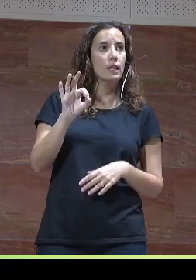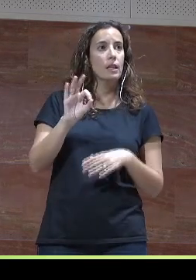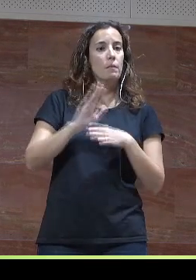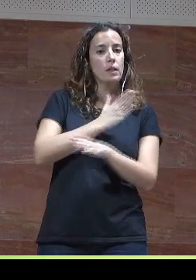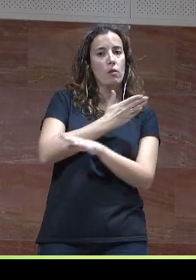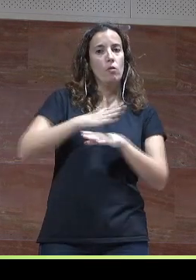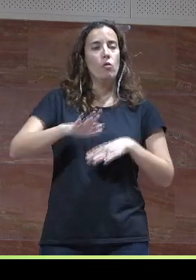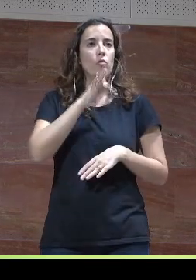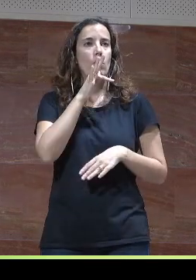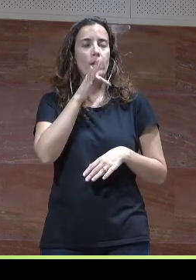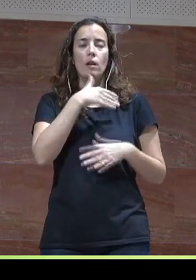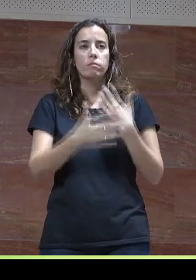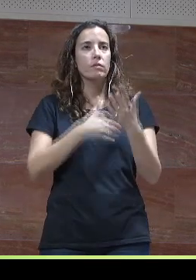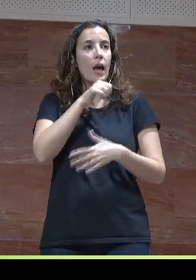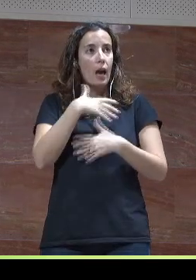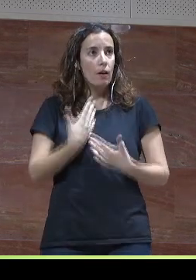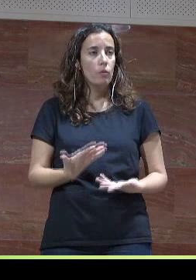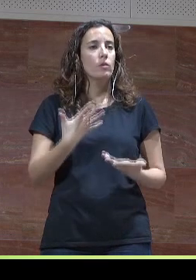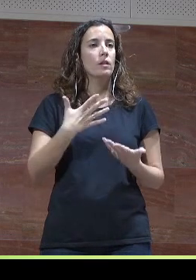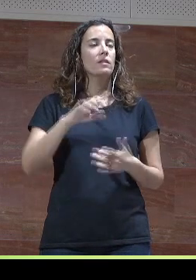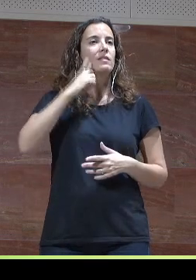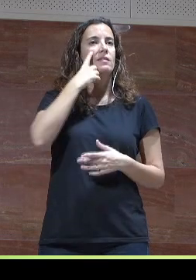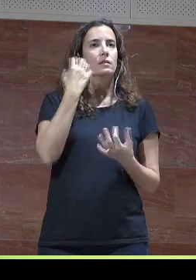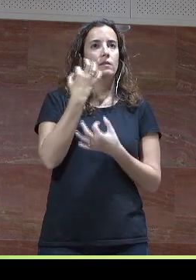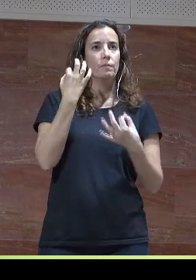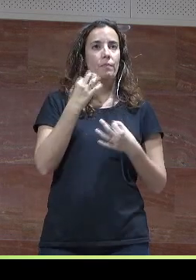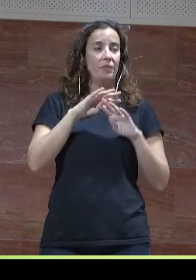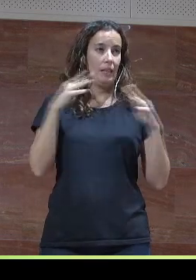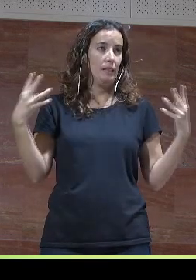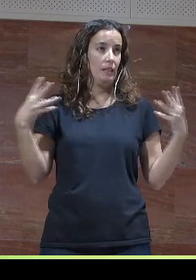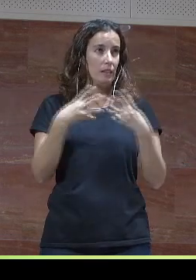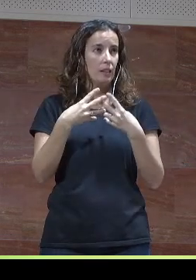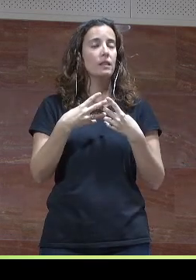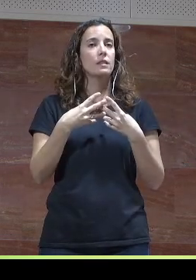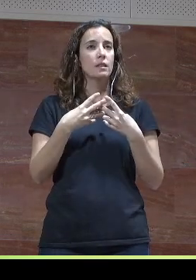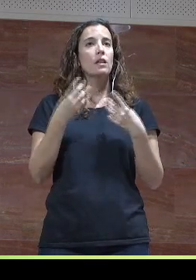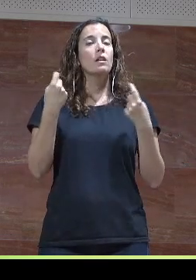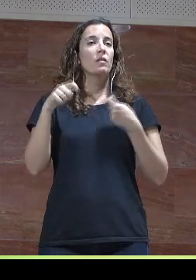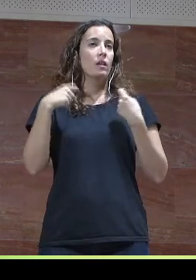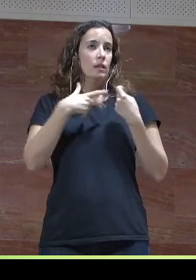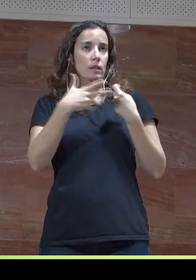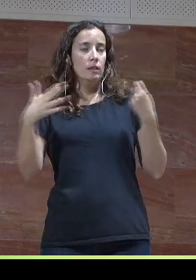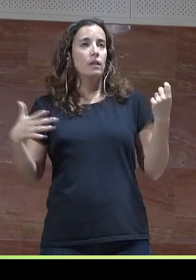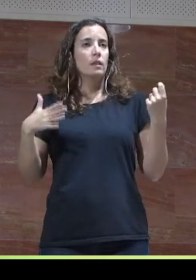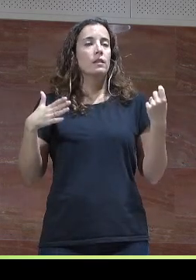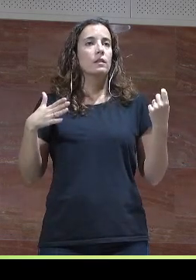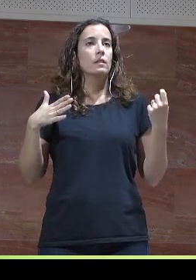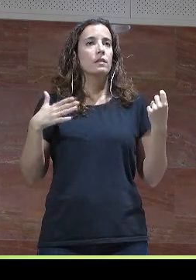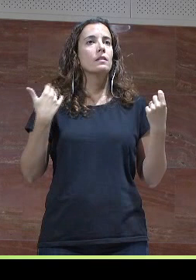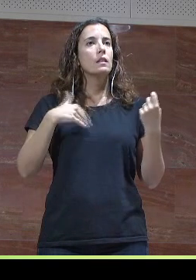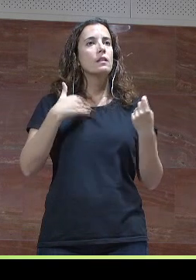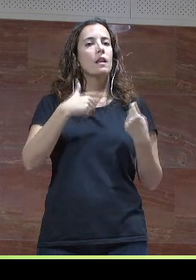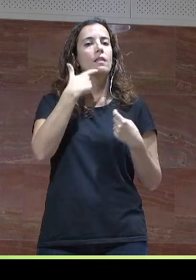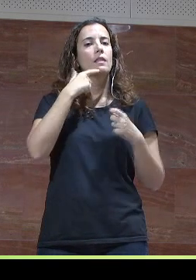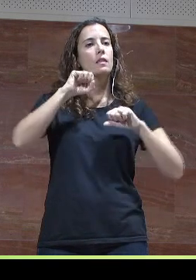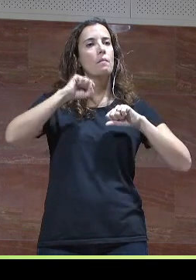todavía no eras. Y ahora mismo ya nos hemos encontrado, y si veis por Internet, comercialmente, etcétera, hay cantidad de sitios en donde ya los